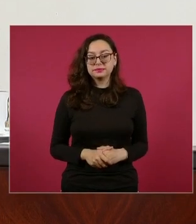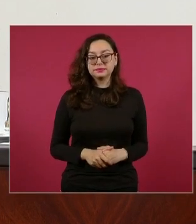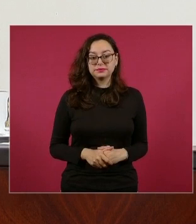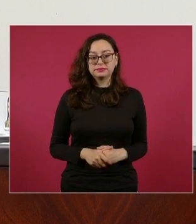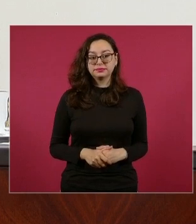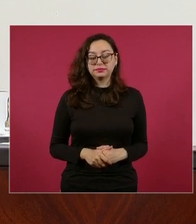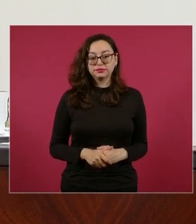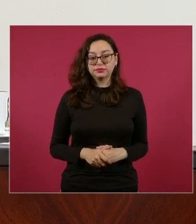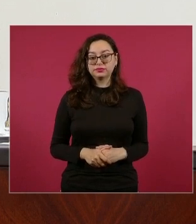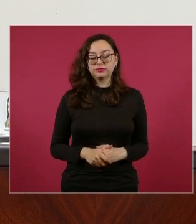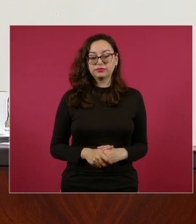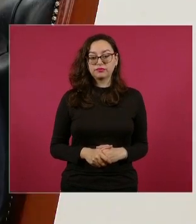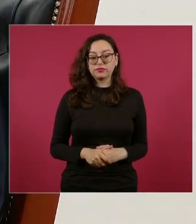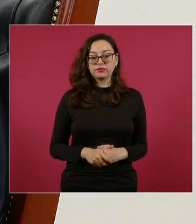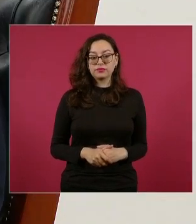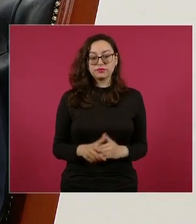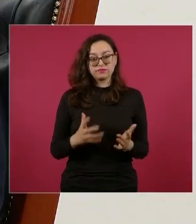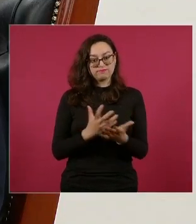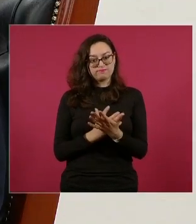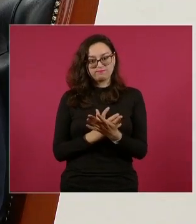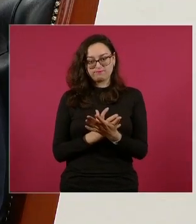Se están extralimitando.